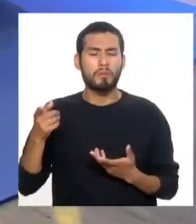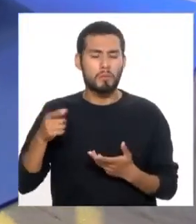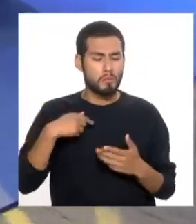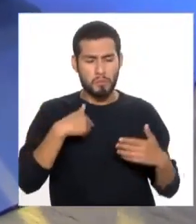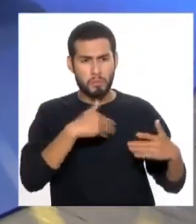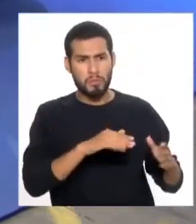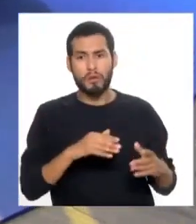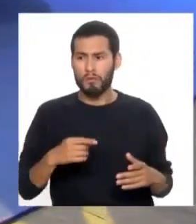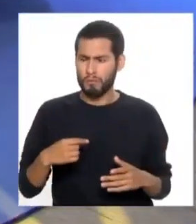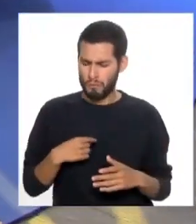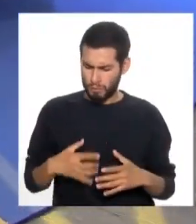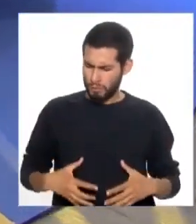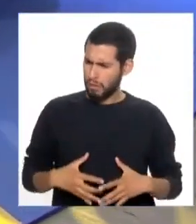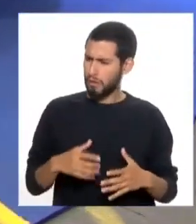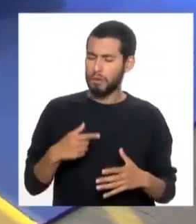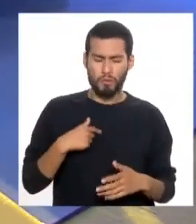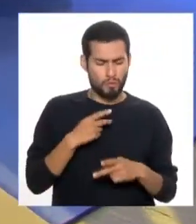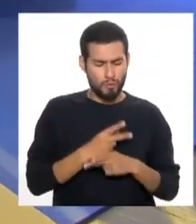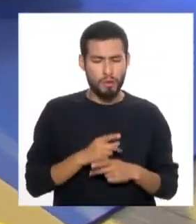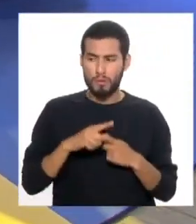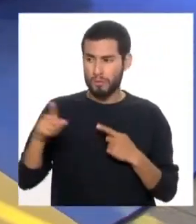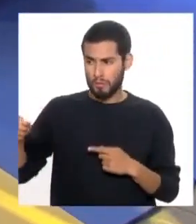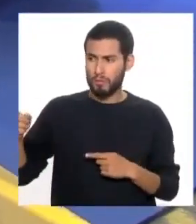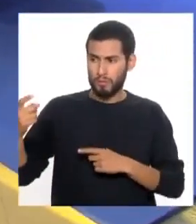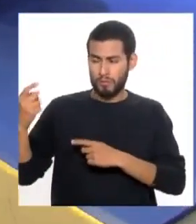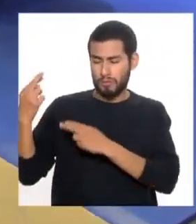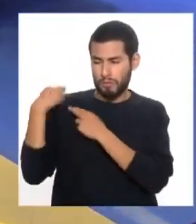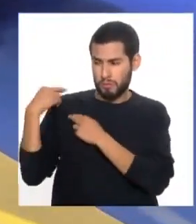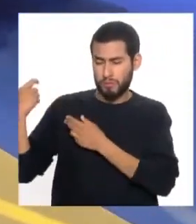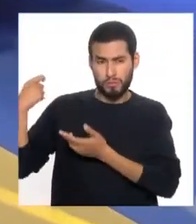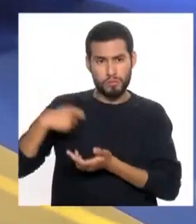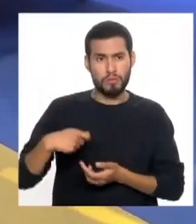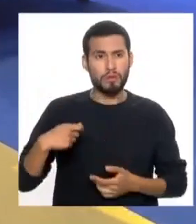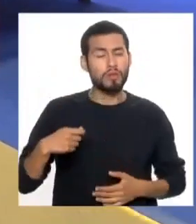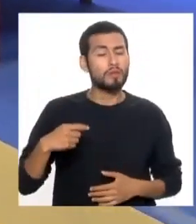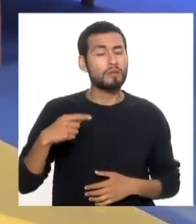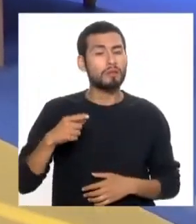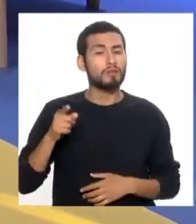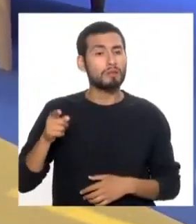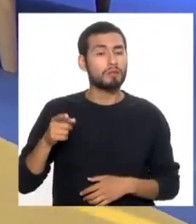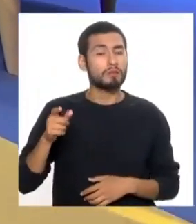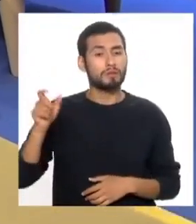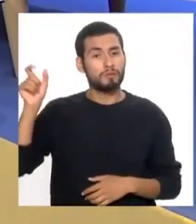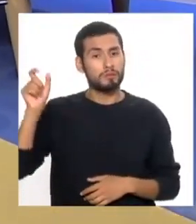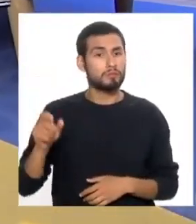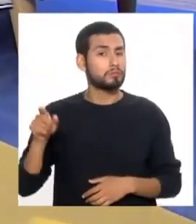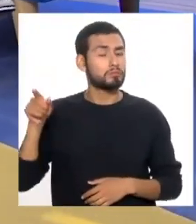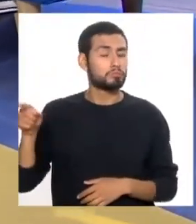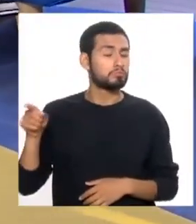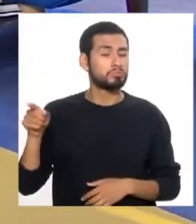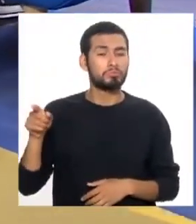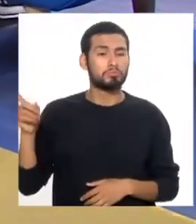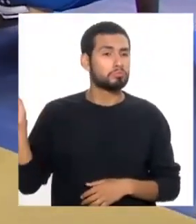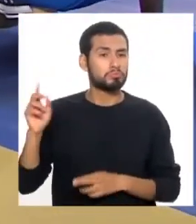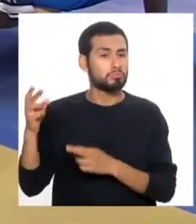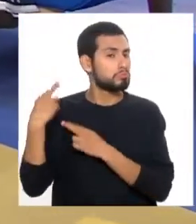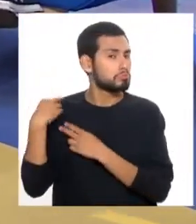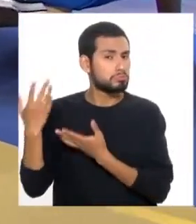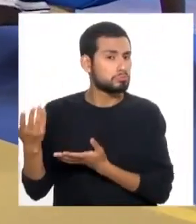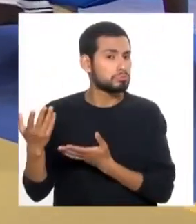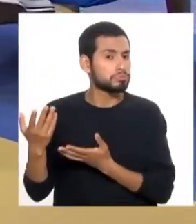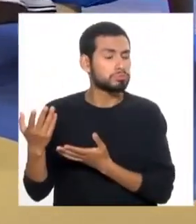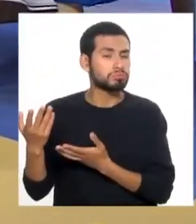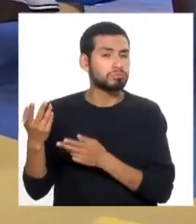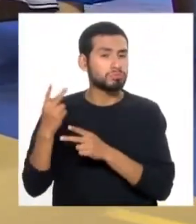haces. Y yo digo, pues yo lo voy a tener, lo voy a cuidar, pero tú tienes obligaciones. Y esta persona no se hace cargo